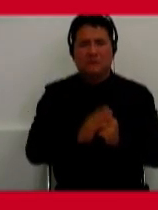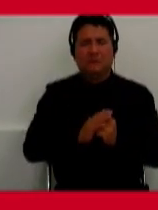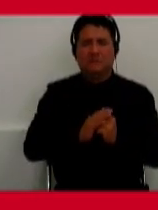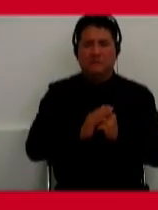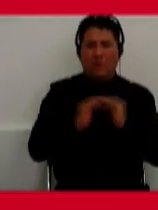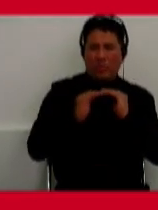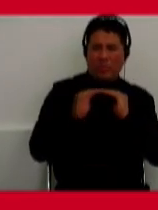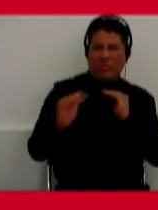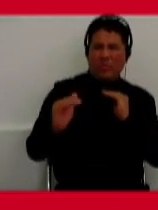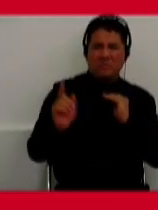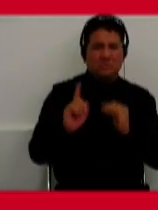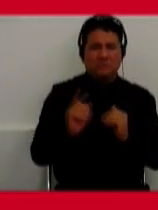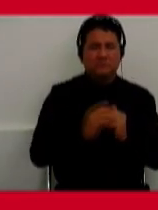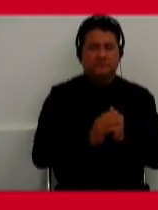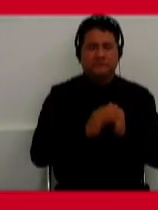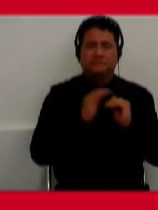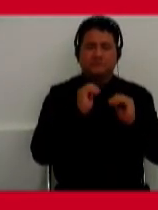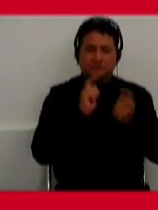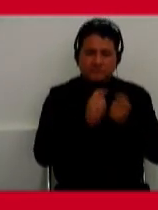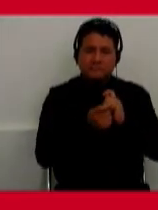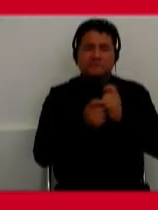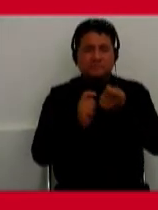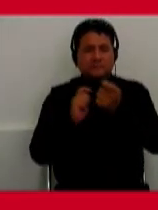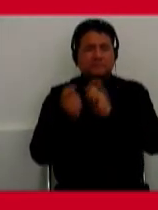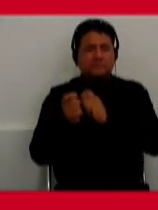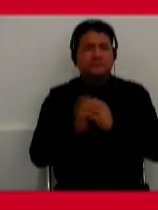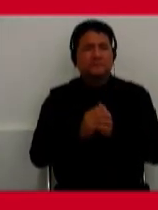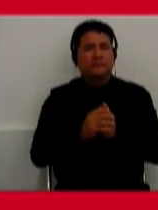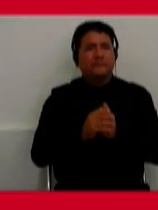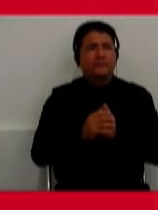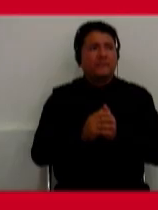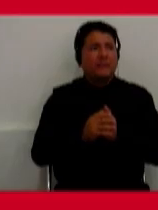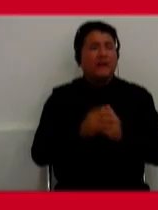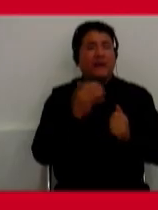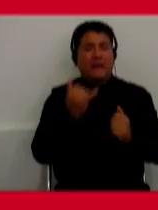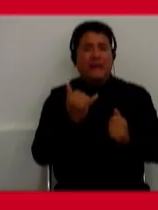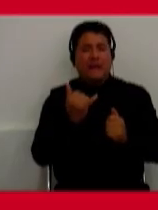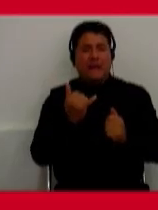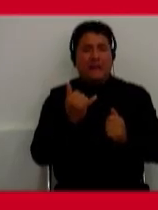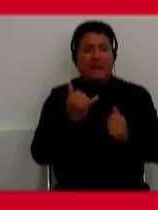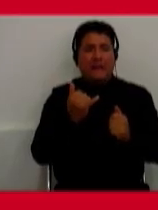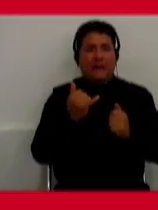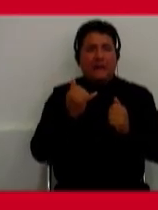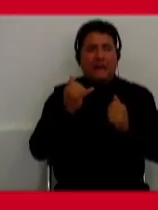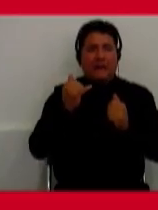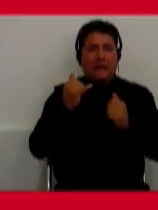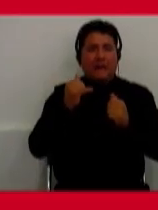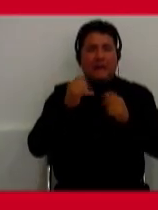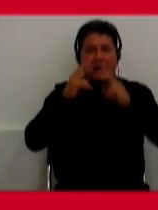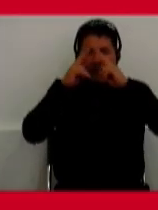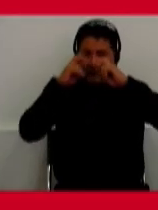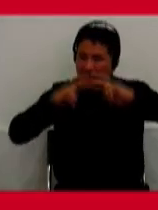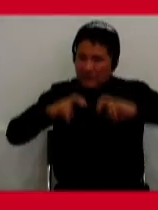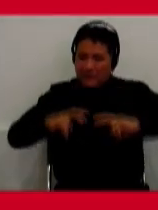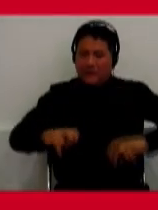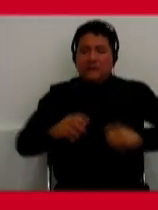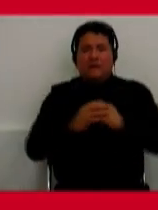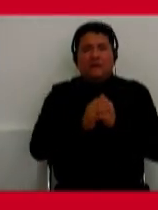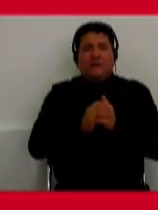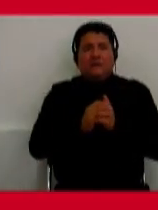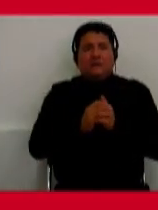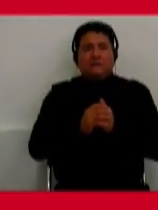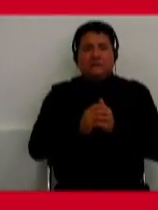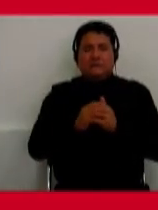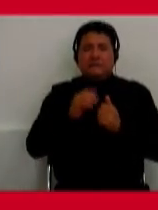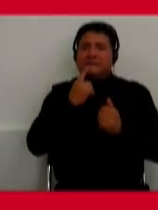un método de minado, una lógica de minado, ¿no? Y con el cutoff análisis que vamos a utilizar en este caso, el pseudoflow cascade, que es la herramienta técnica